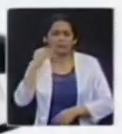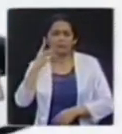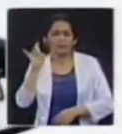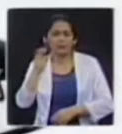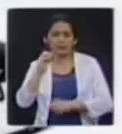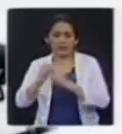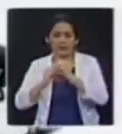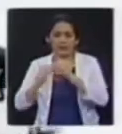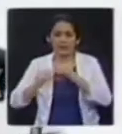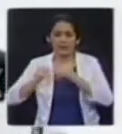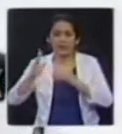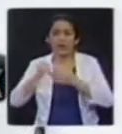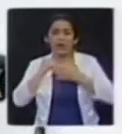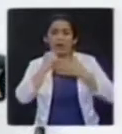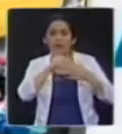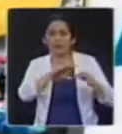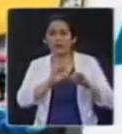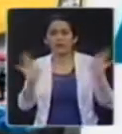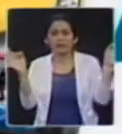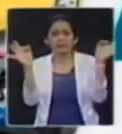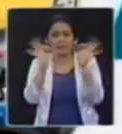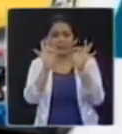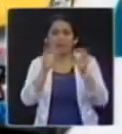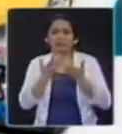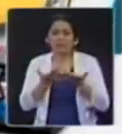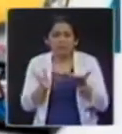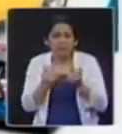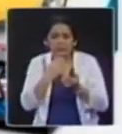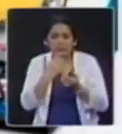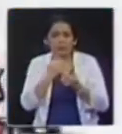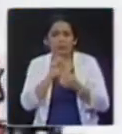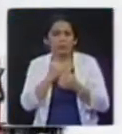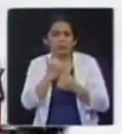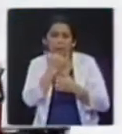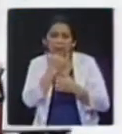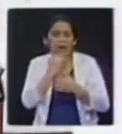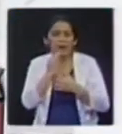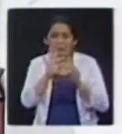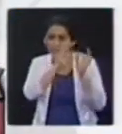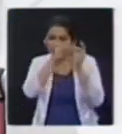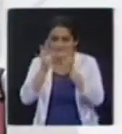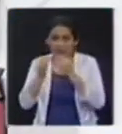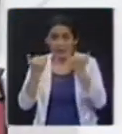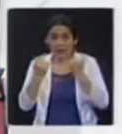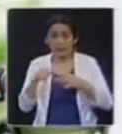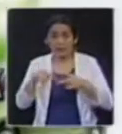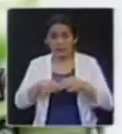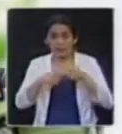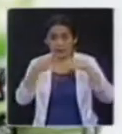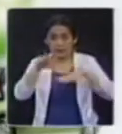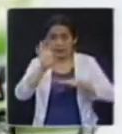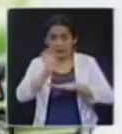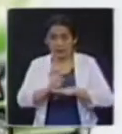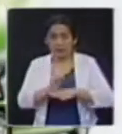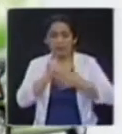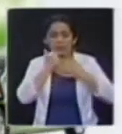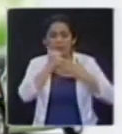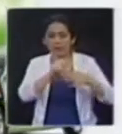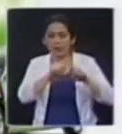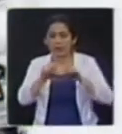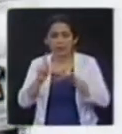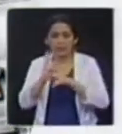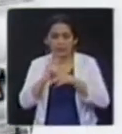experiencia y presente en 18 países de Latinoamérica, ingresa al mercado ecuatoriano con todo su portafolio de productos de su línea Libre Mantenimiento y